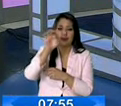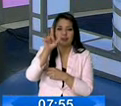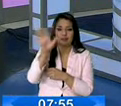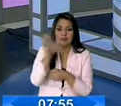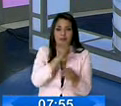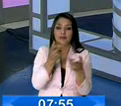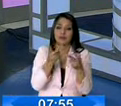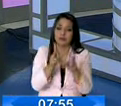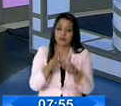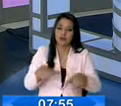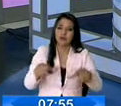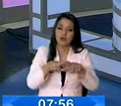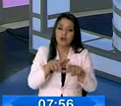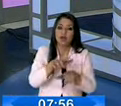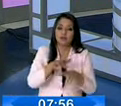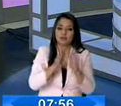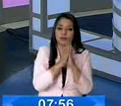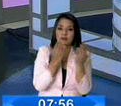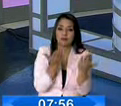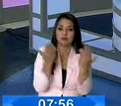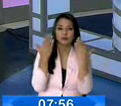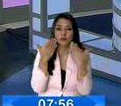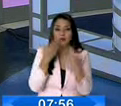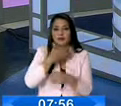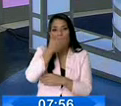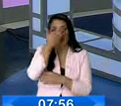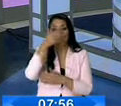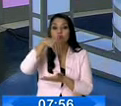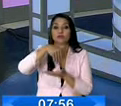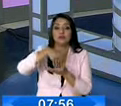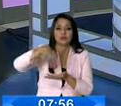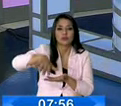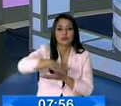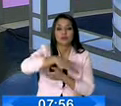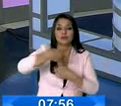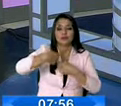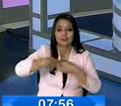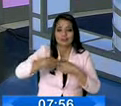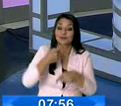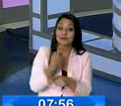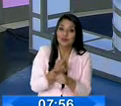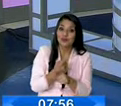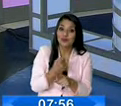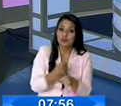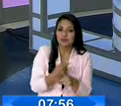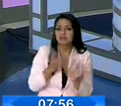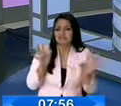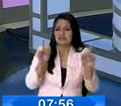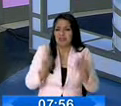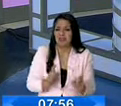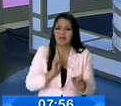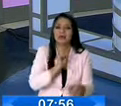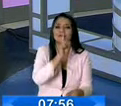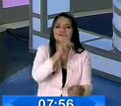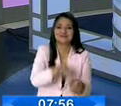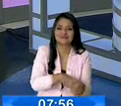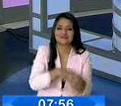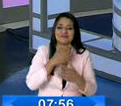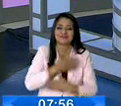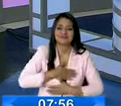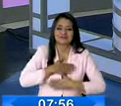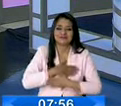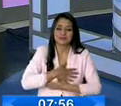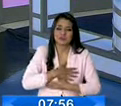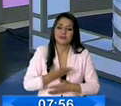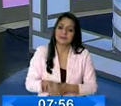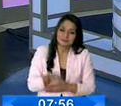evidentemente, del diario El Comercio, así que están en Guayaquil, Ambato y en el centro de nuestra ciudad. Por lo tanto, no hay pretexto. Vamos a disfrutar,